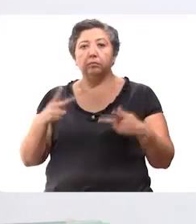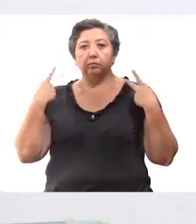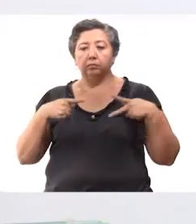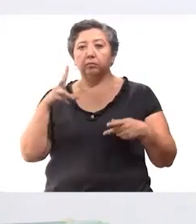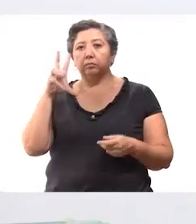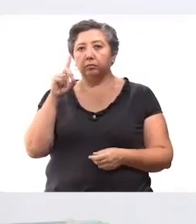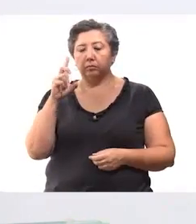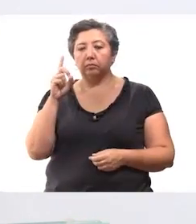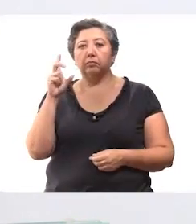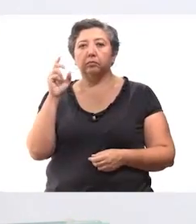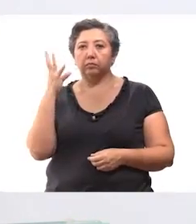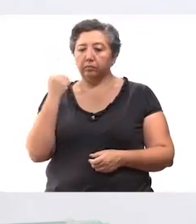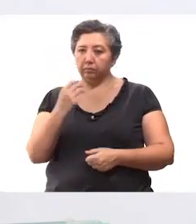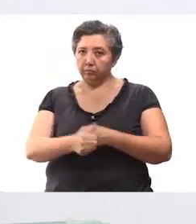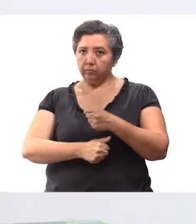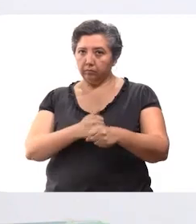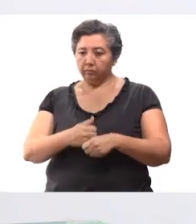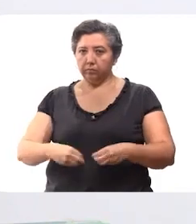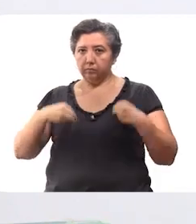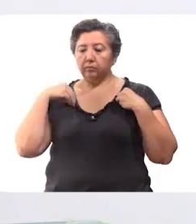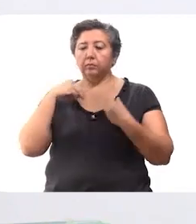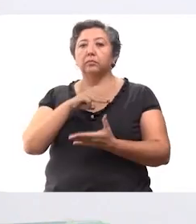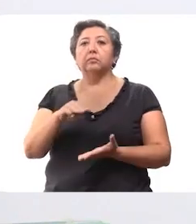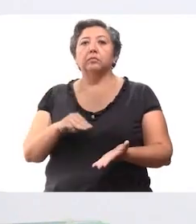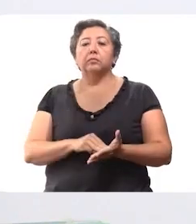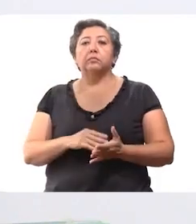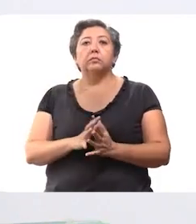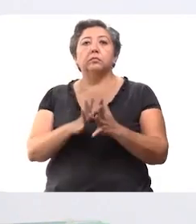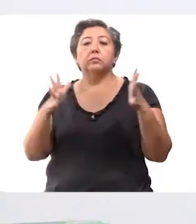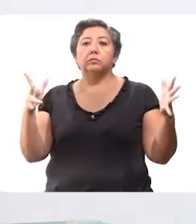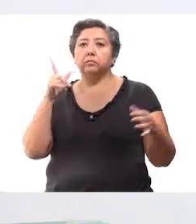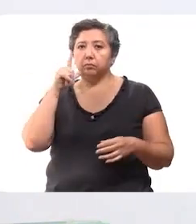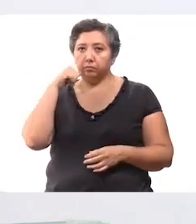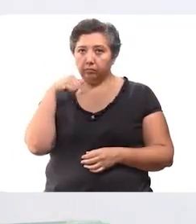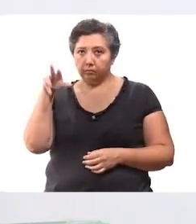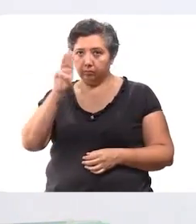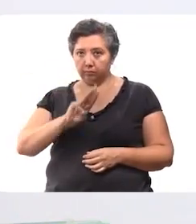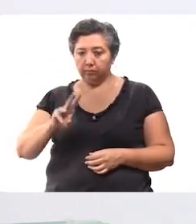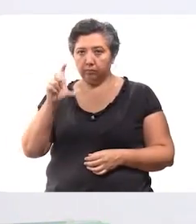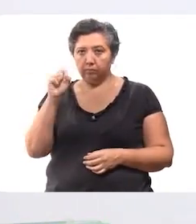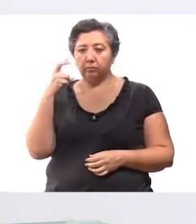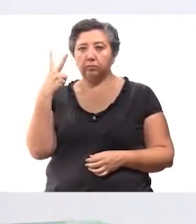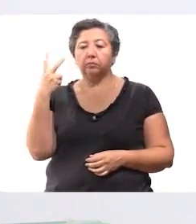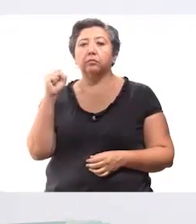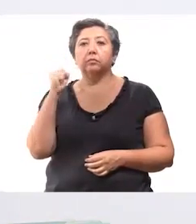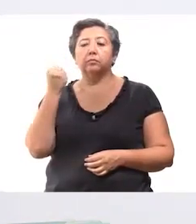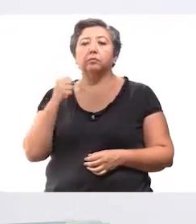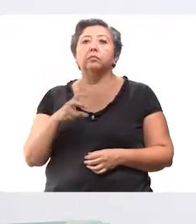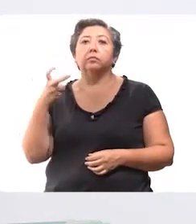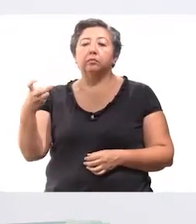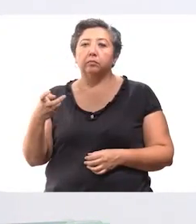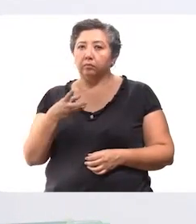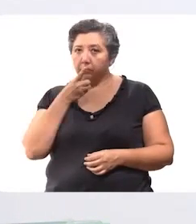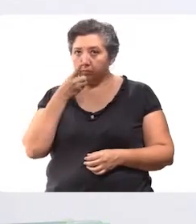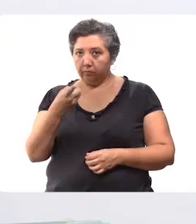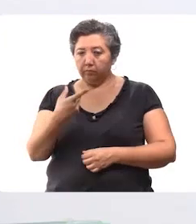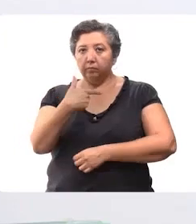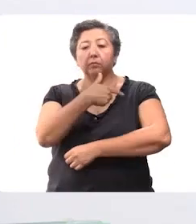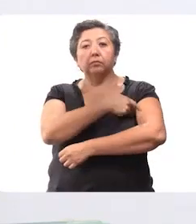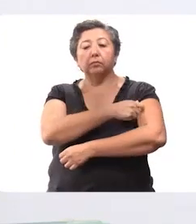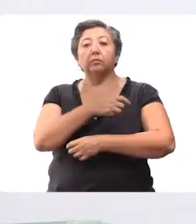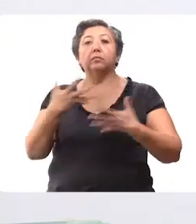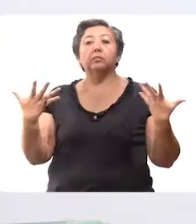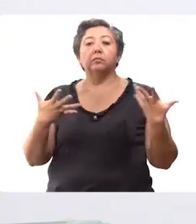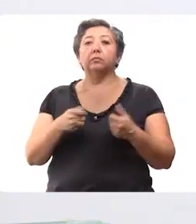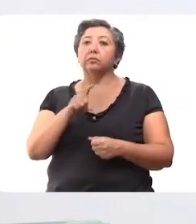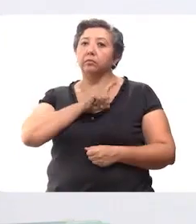personas de entre 30 y 39 años que viven en Mérida se amplía hasta mañana miércoles 22 de septiembre. Esta jornada de vacunación se